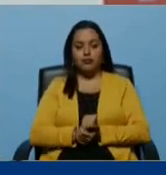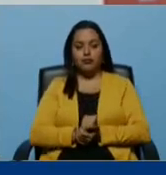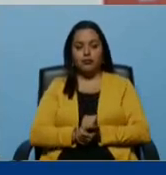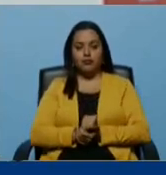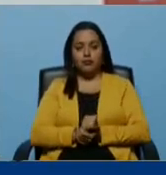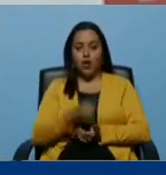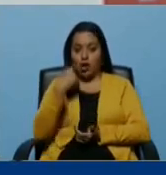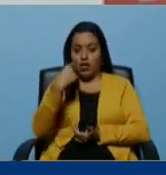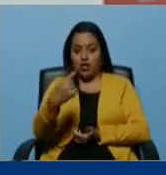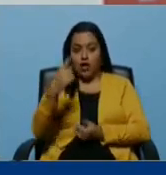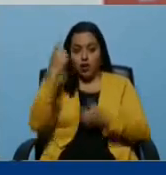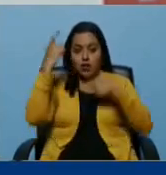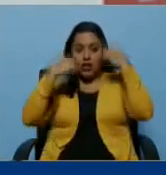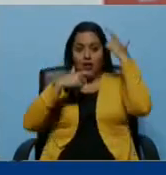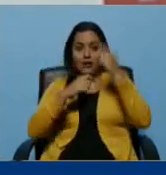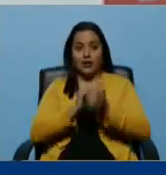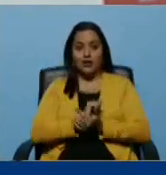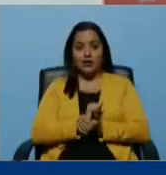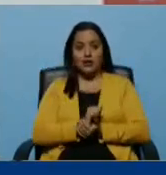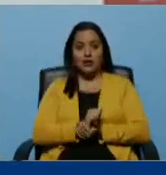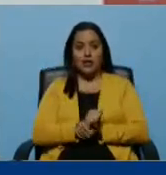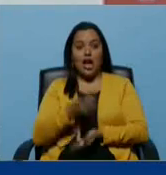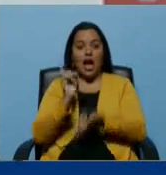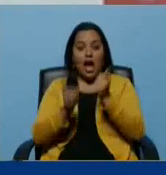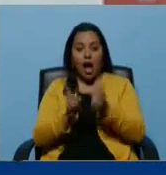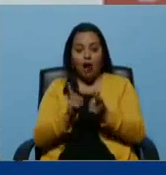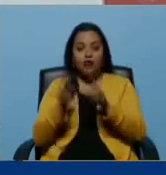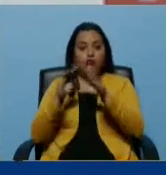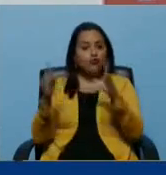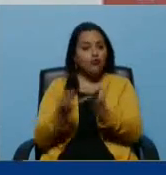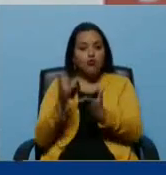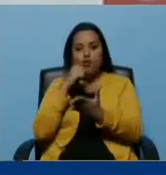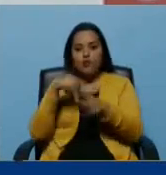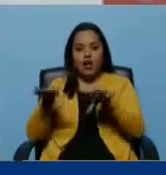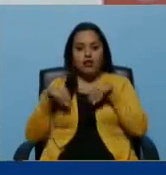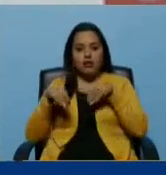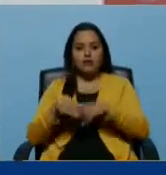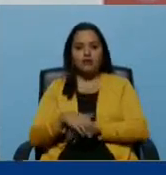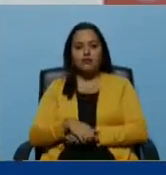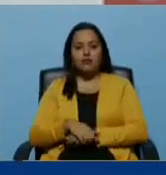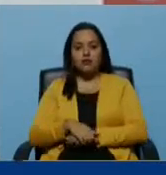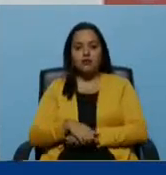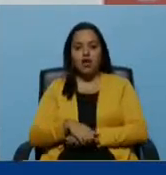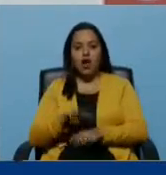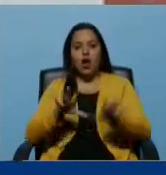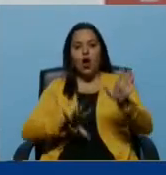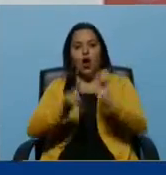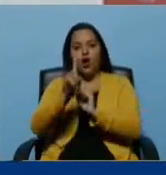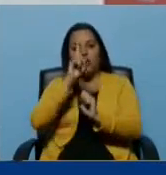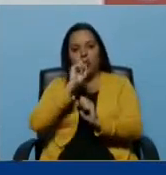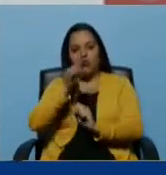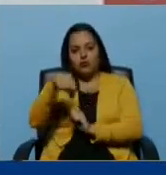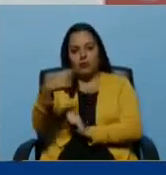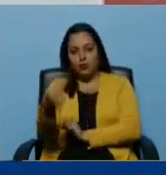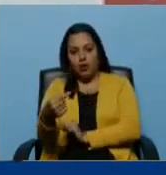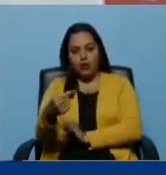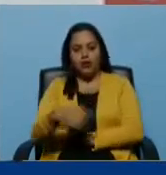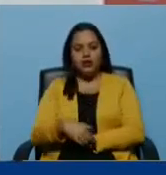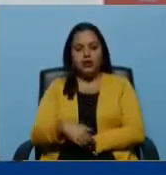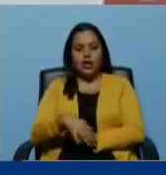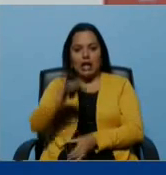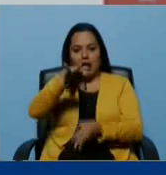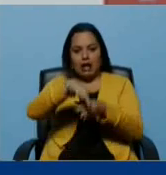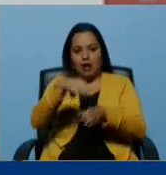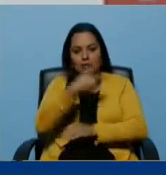Lo dijo Chávez, y hay quienes todavía en el mundo no lo entienden. 11 años después que sembramos